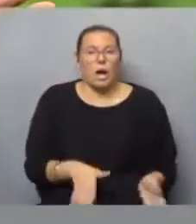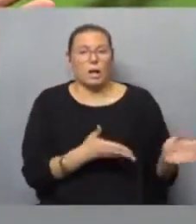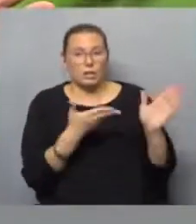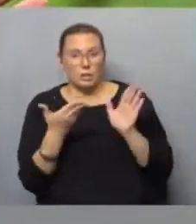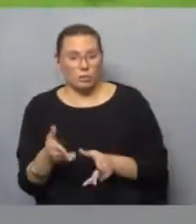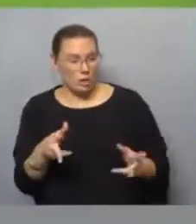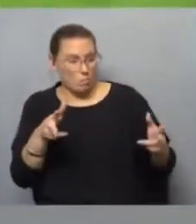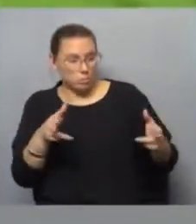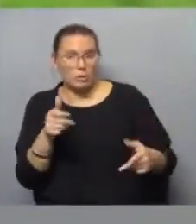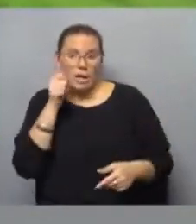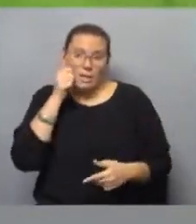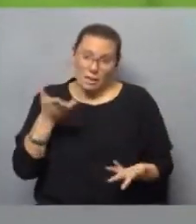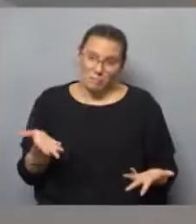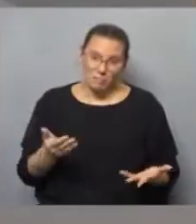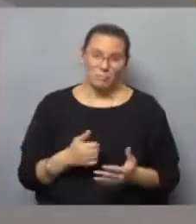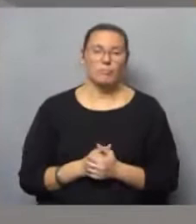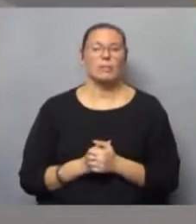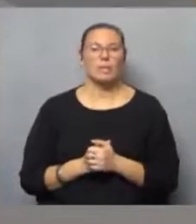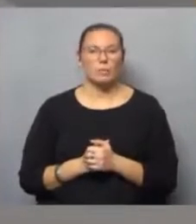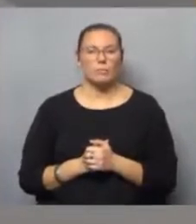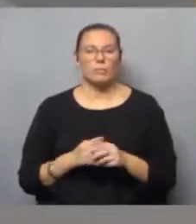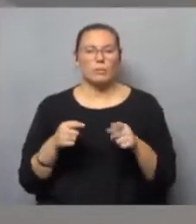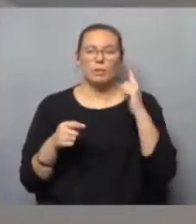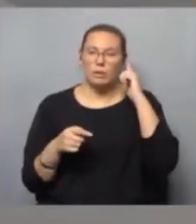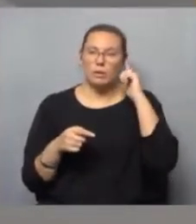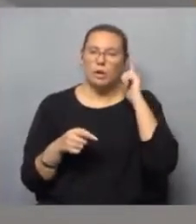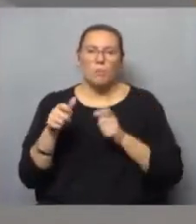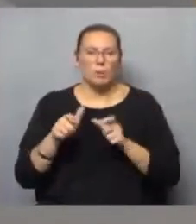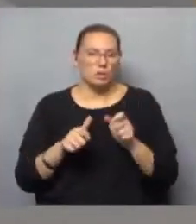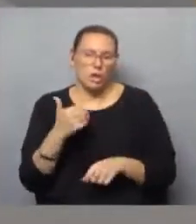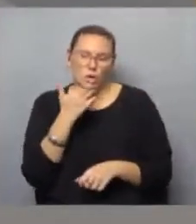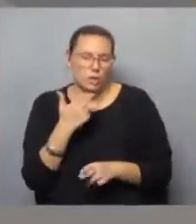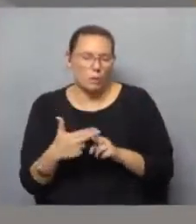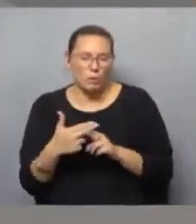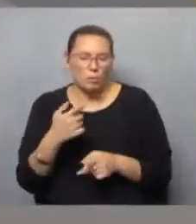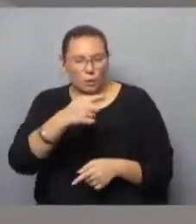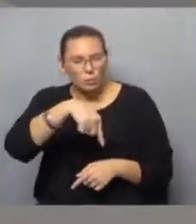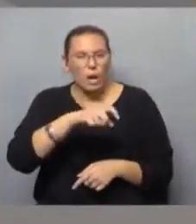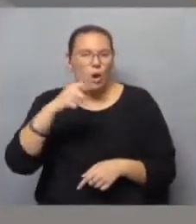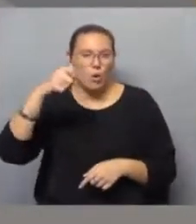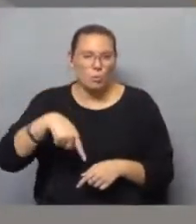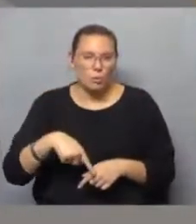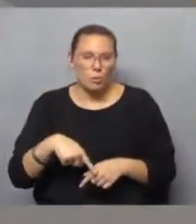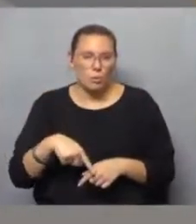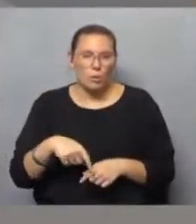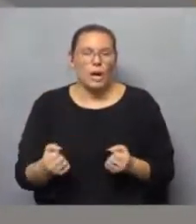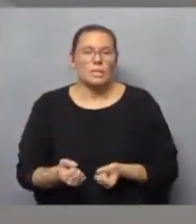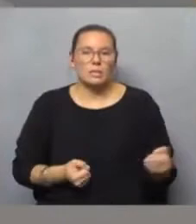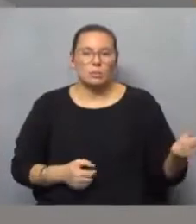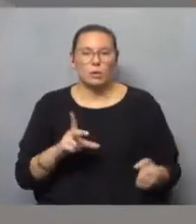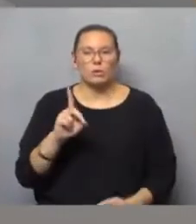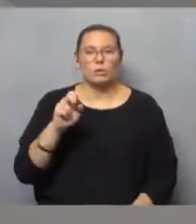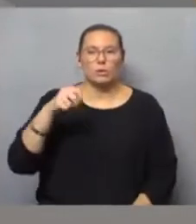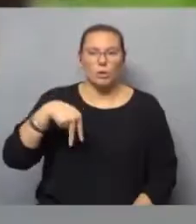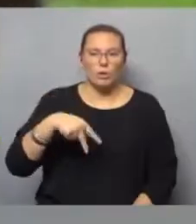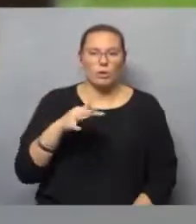es la edad de esa roca. Esto se llama, la gente no maneja el nombre, pero para ustedes es muy común, cinturón Don Feliciano. Sí,